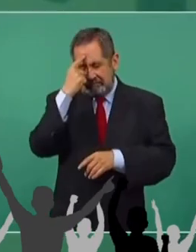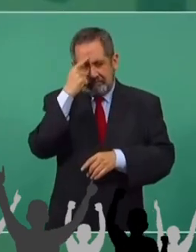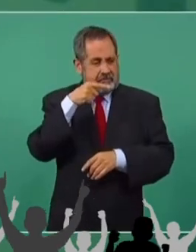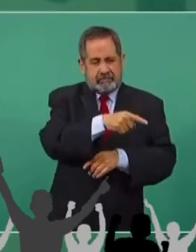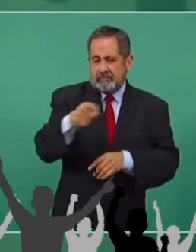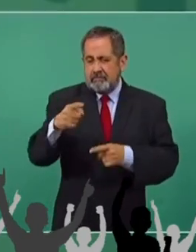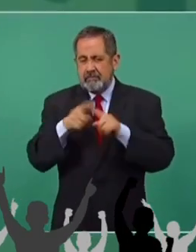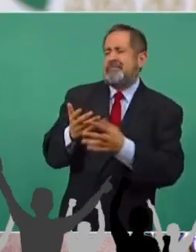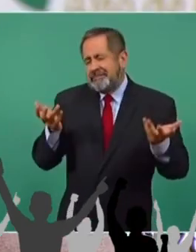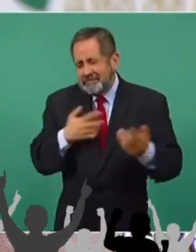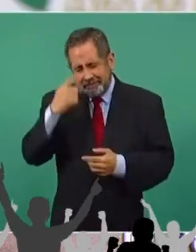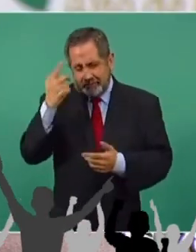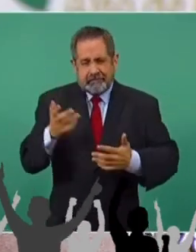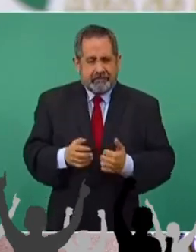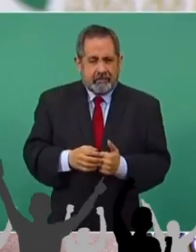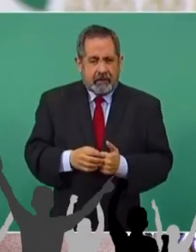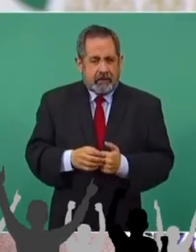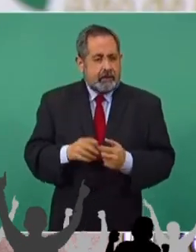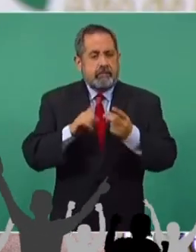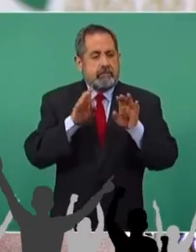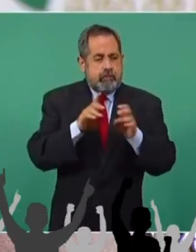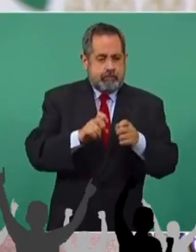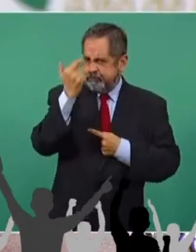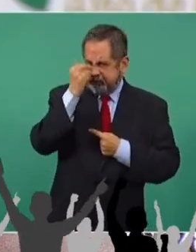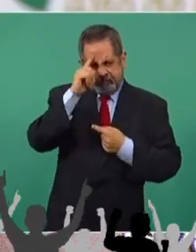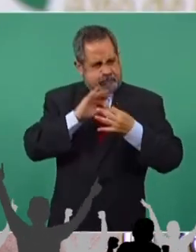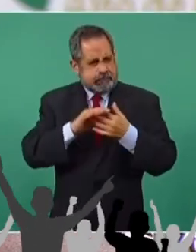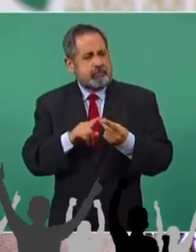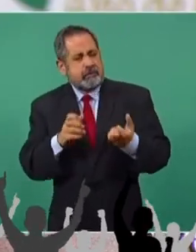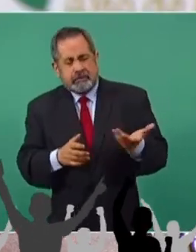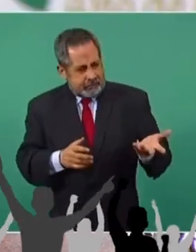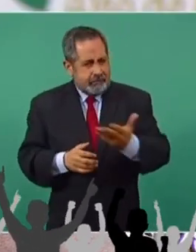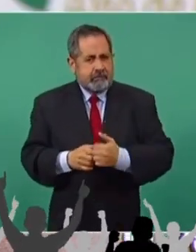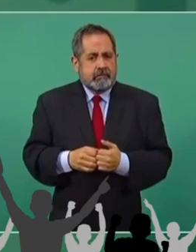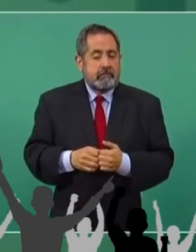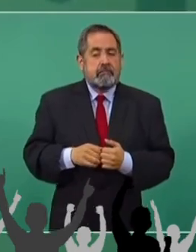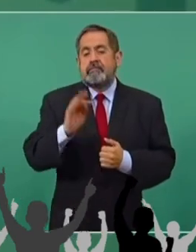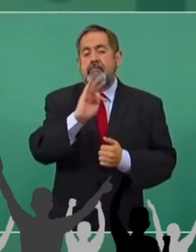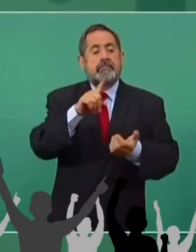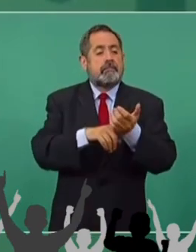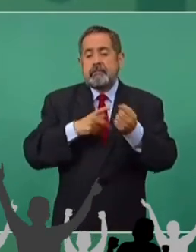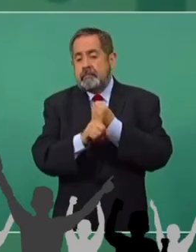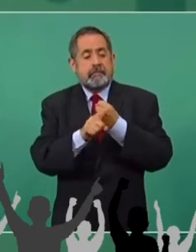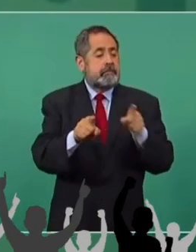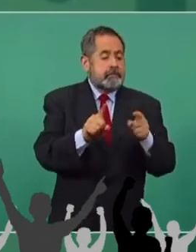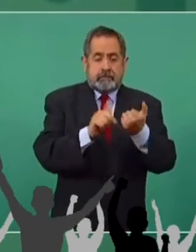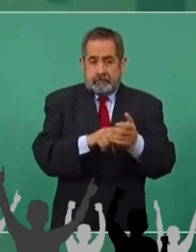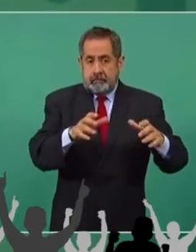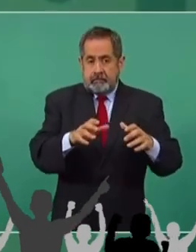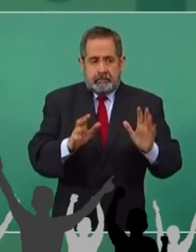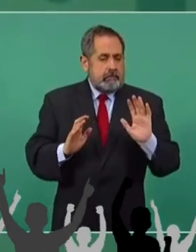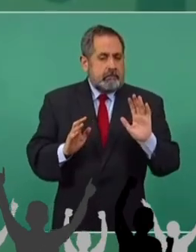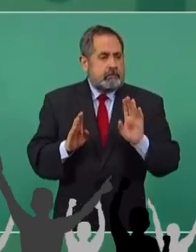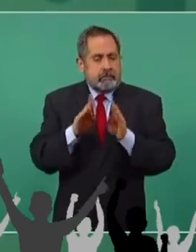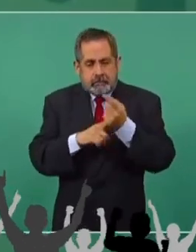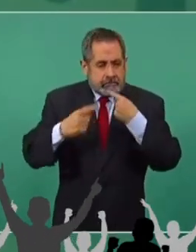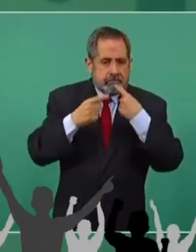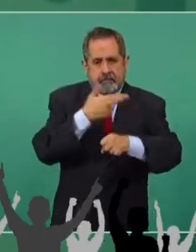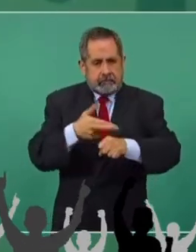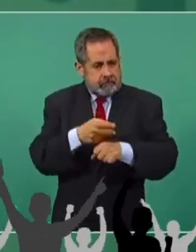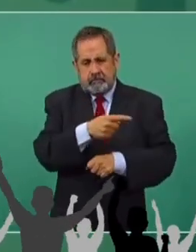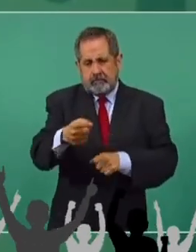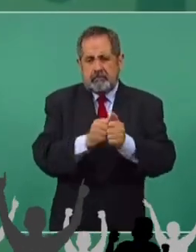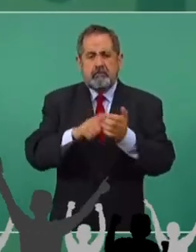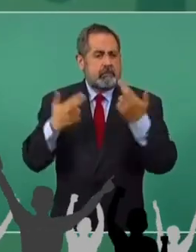las diferencias que tienen con nosotros, que se vea lo académico, que se trate, si hay problemas, lo relacionado